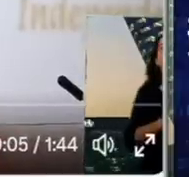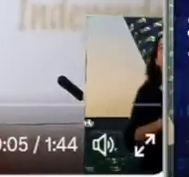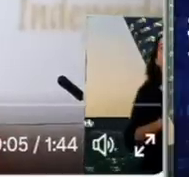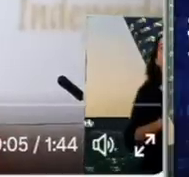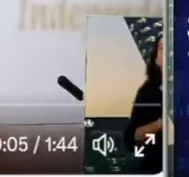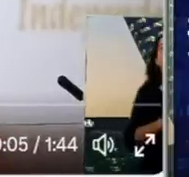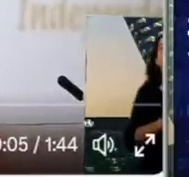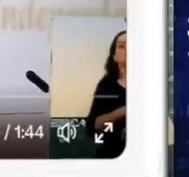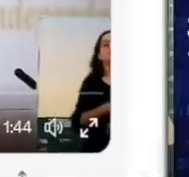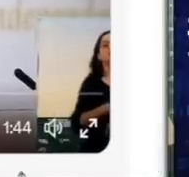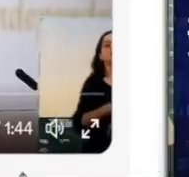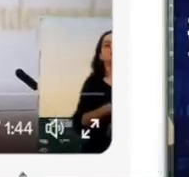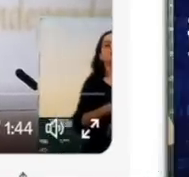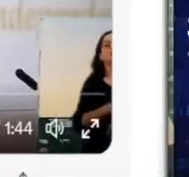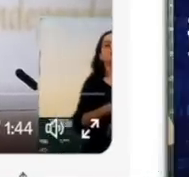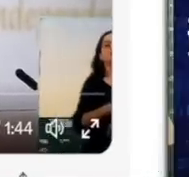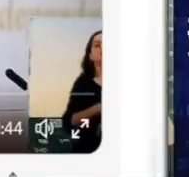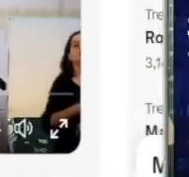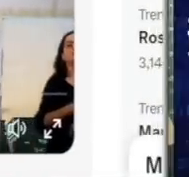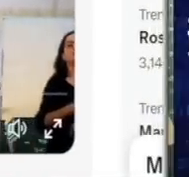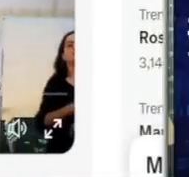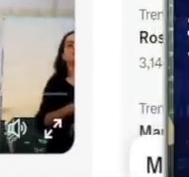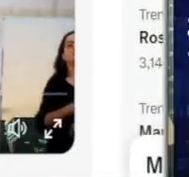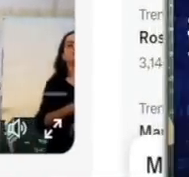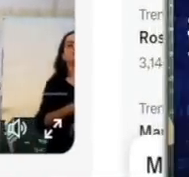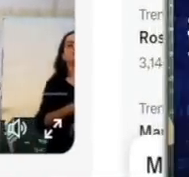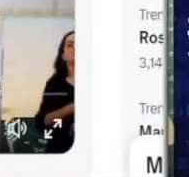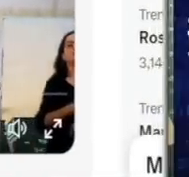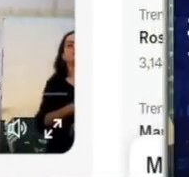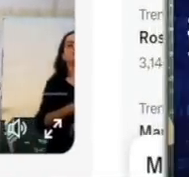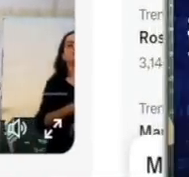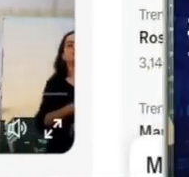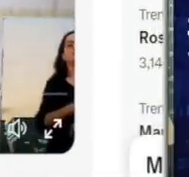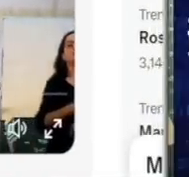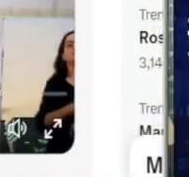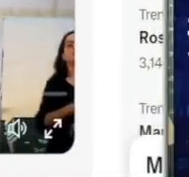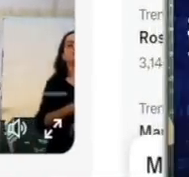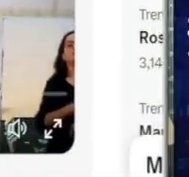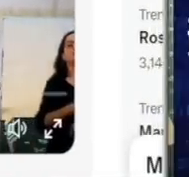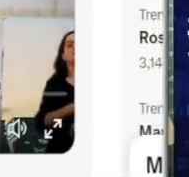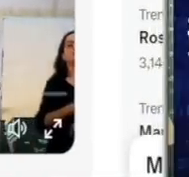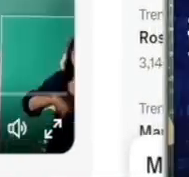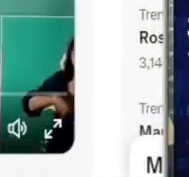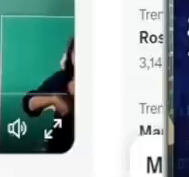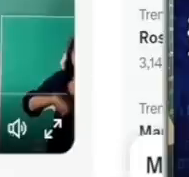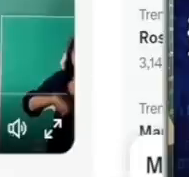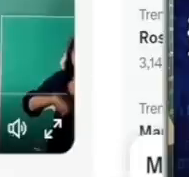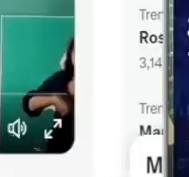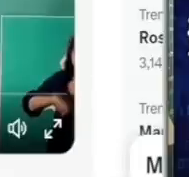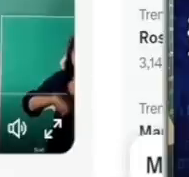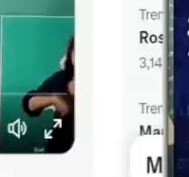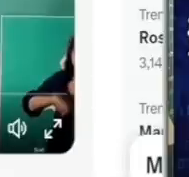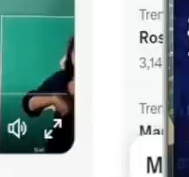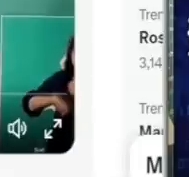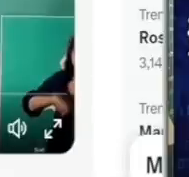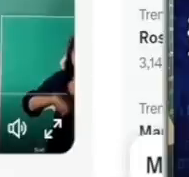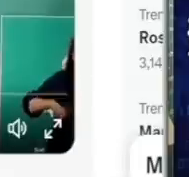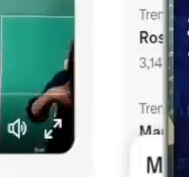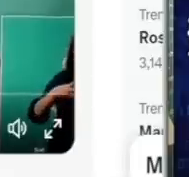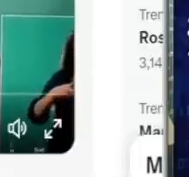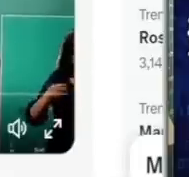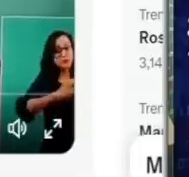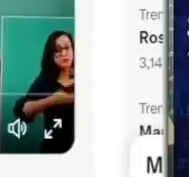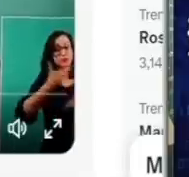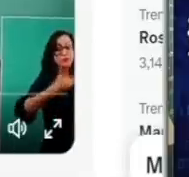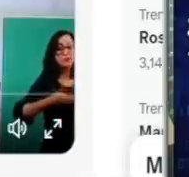de esto y de los contratos leoninos, no solo al frente de la comisión, sino también por los contratos que se hicieron en el tema de Odebrecht. Vamos a